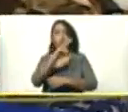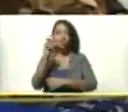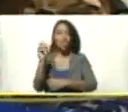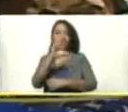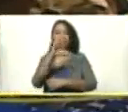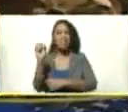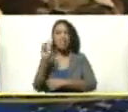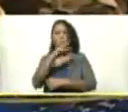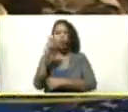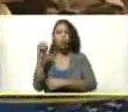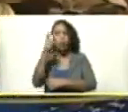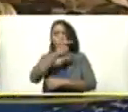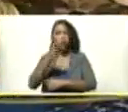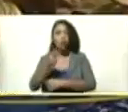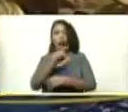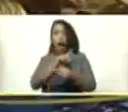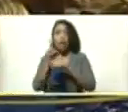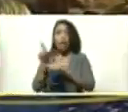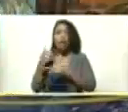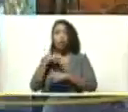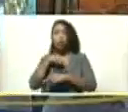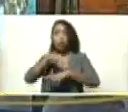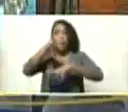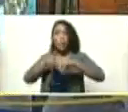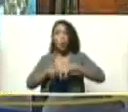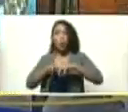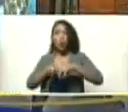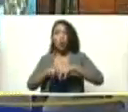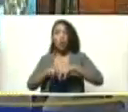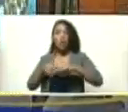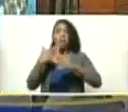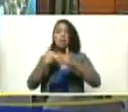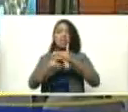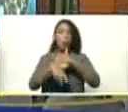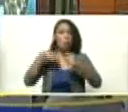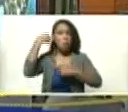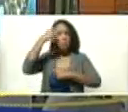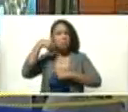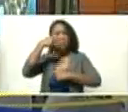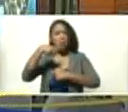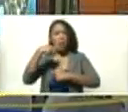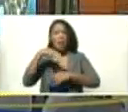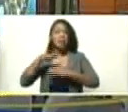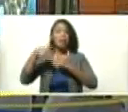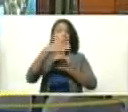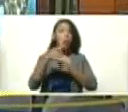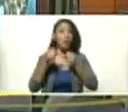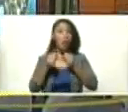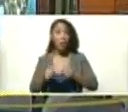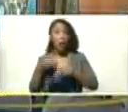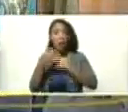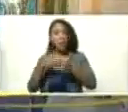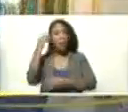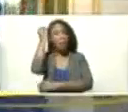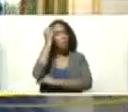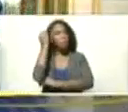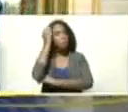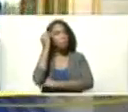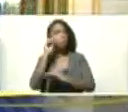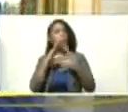300, 400 personas, así como estamos aquí. Y pasábamos la película. Y después nos quedábamos haciendo un análisis de la